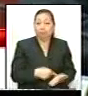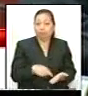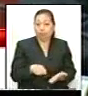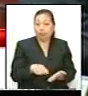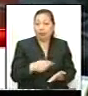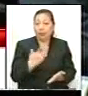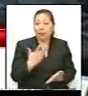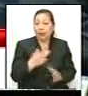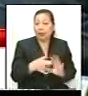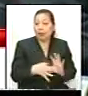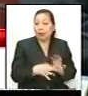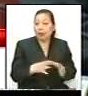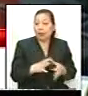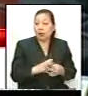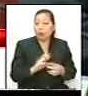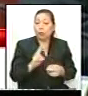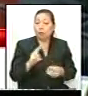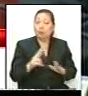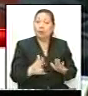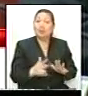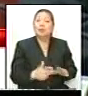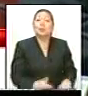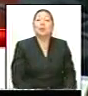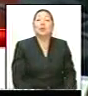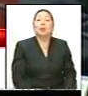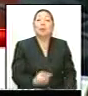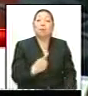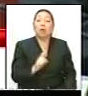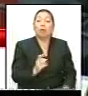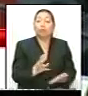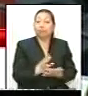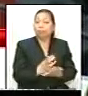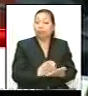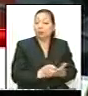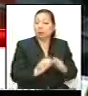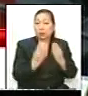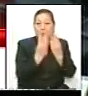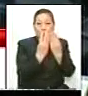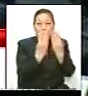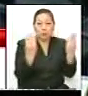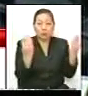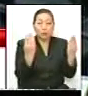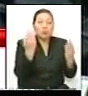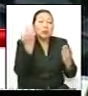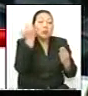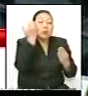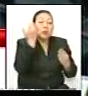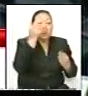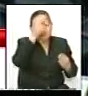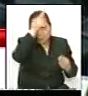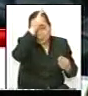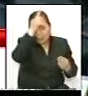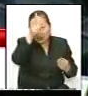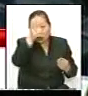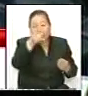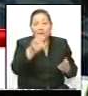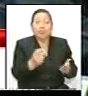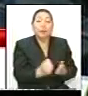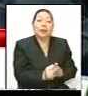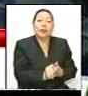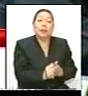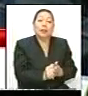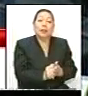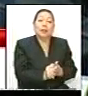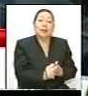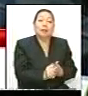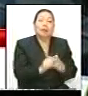el 3 de agosto del 2018, por haber desmontado un muro prehispánico, muro inca, durante los trabajos